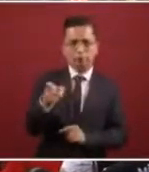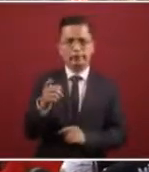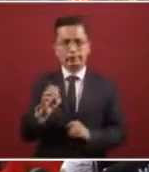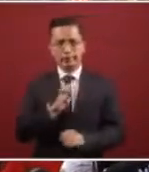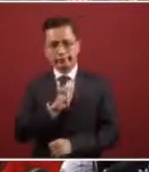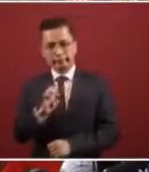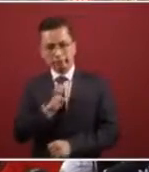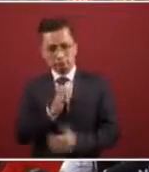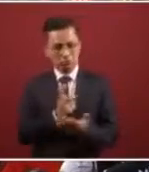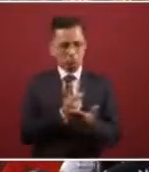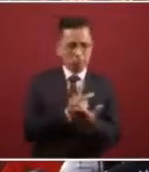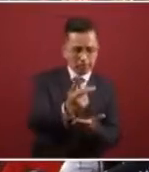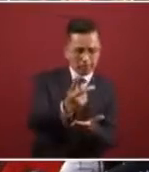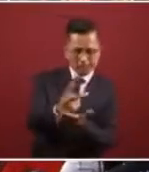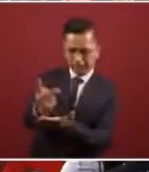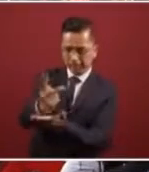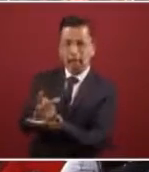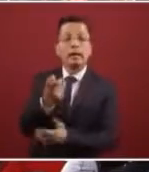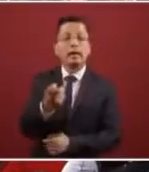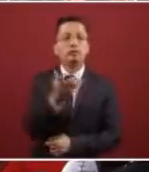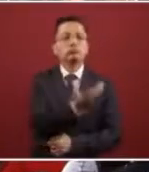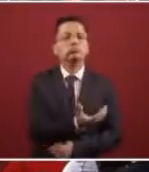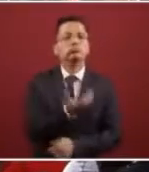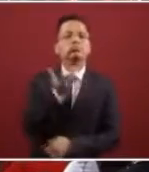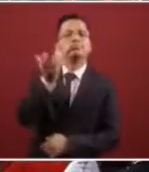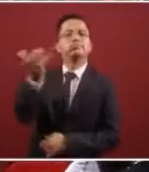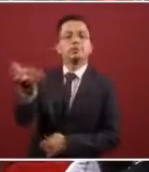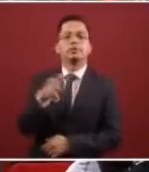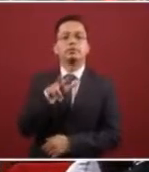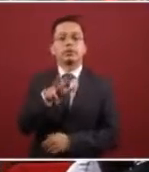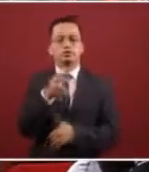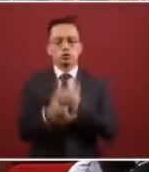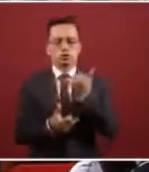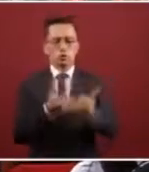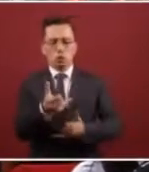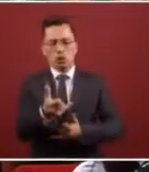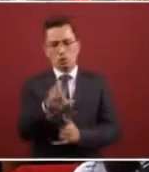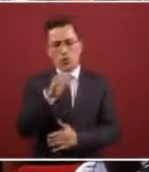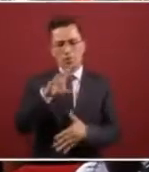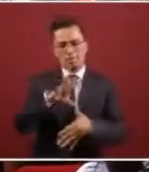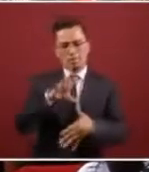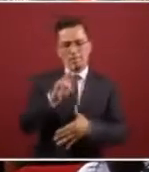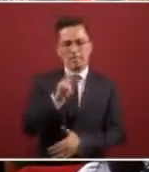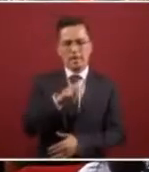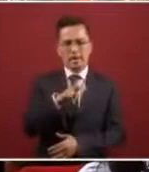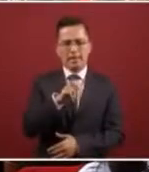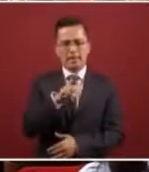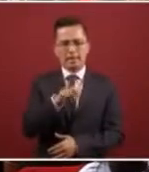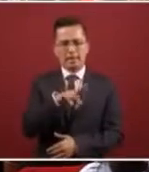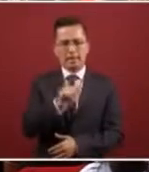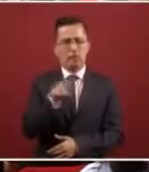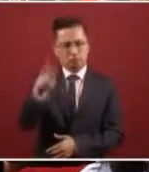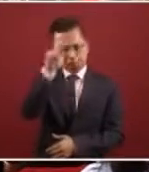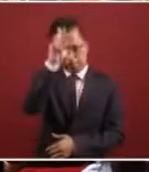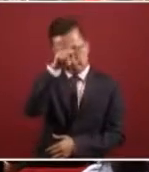que participaron en los 18 Juegos Panamericanos Lima, Perú 2019.